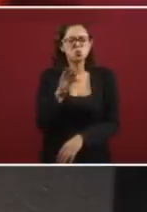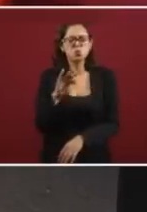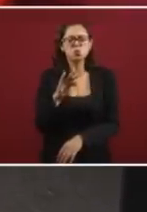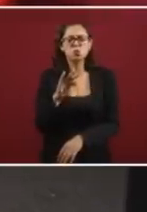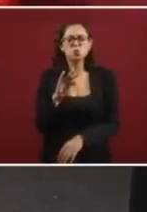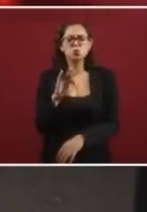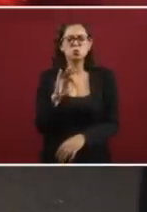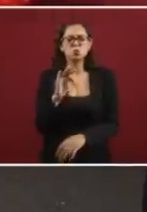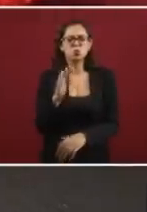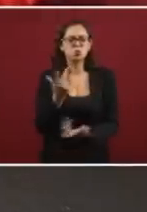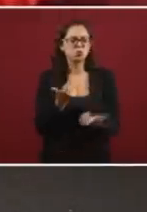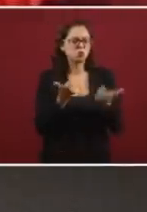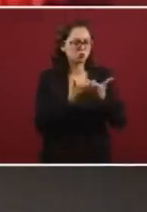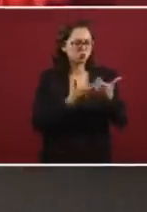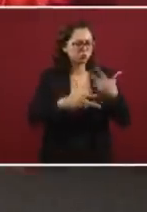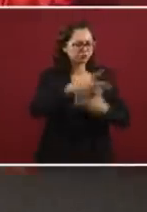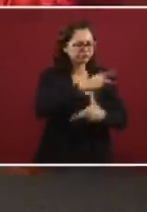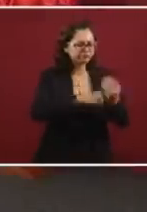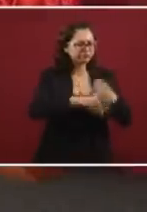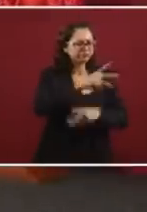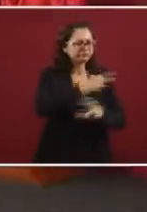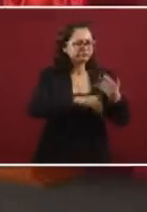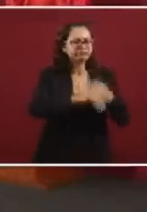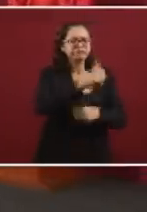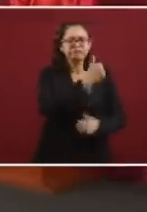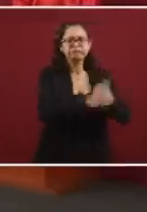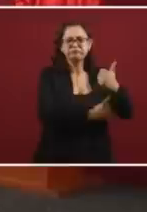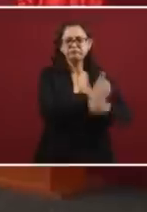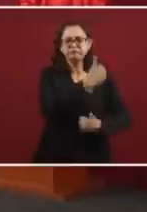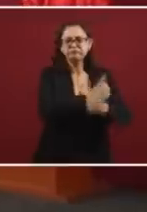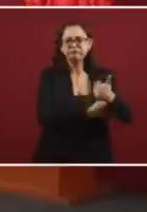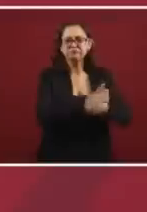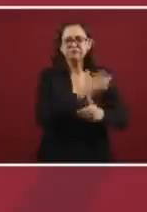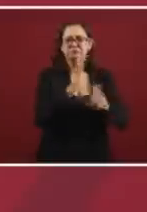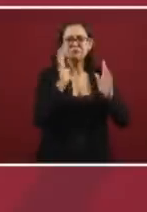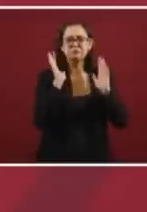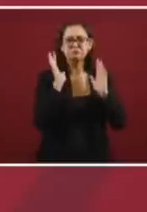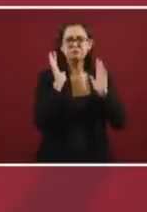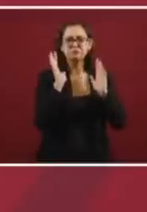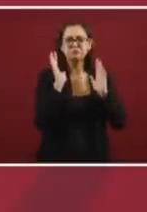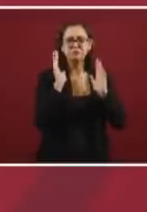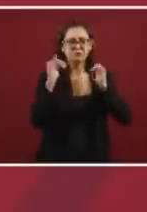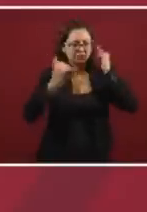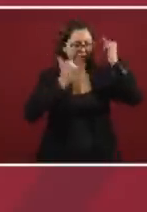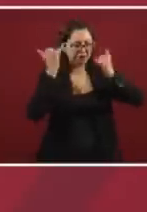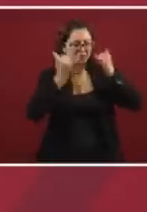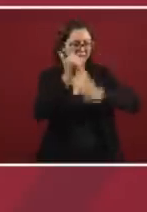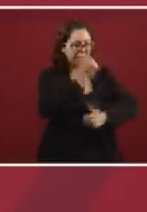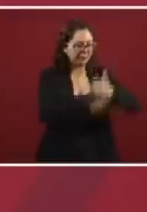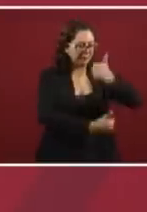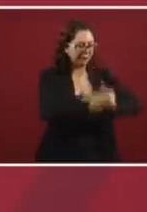a la inversión financiera y agregó a la especulación financiera este